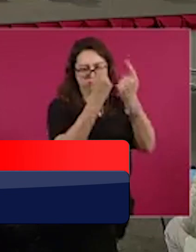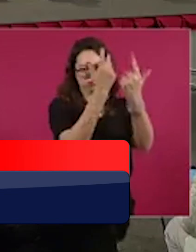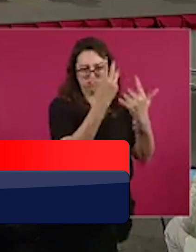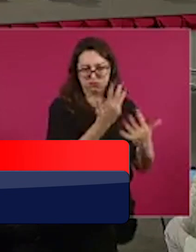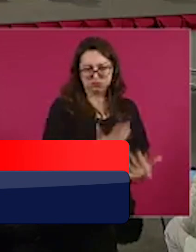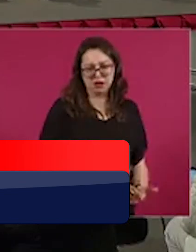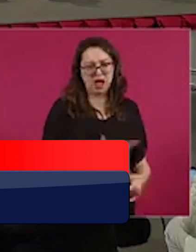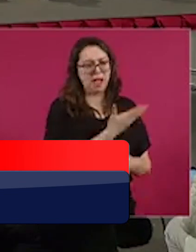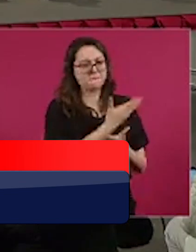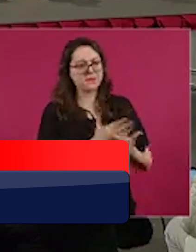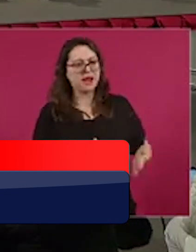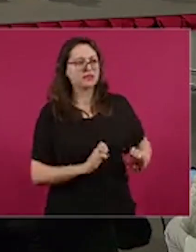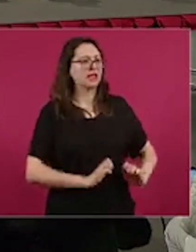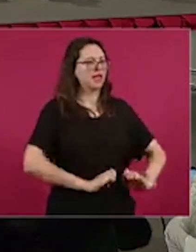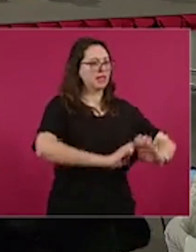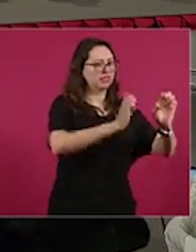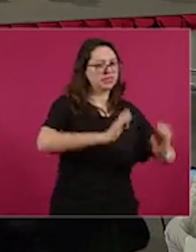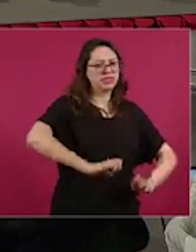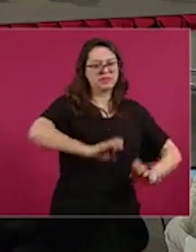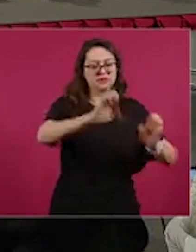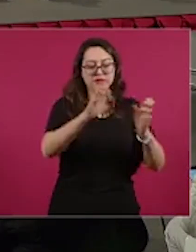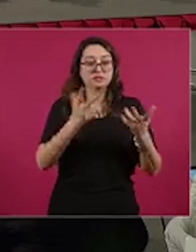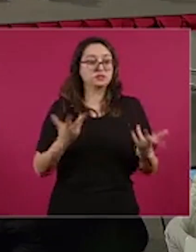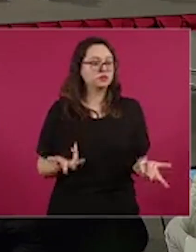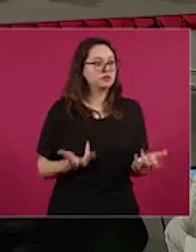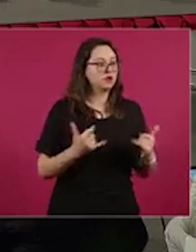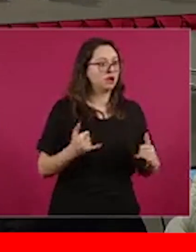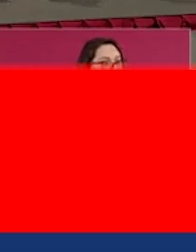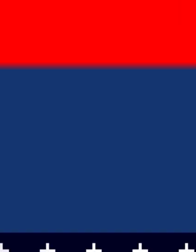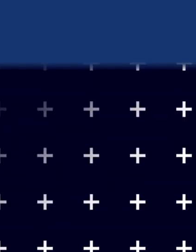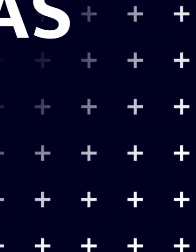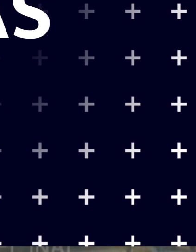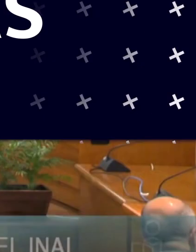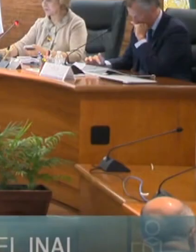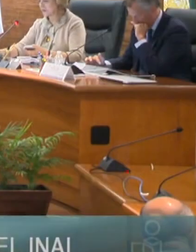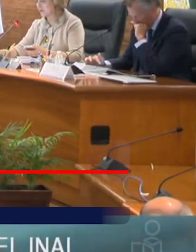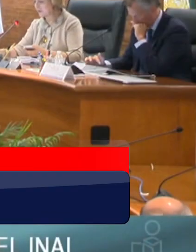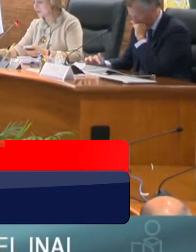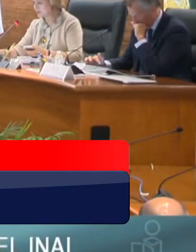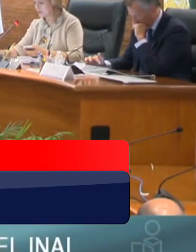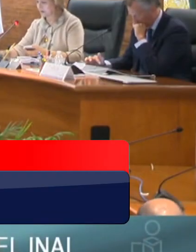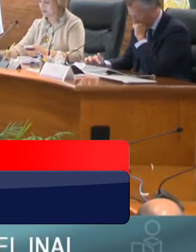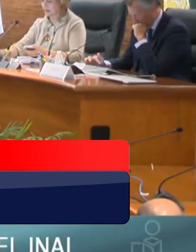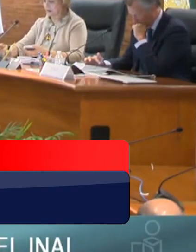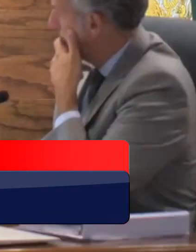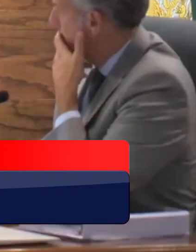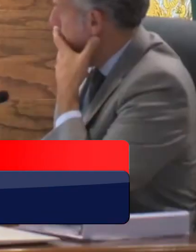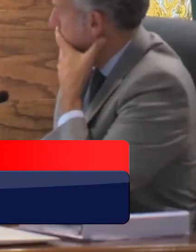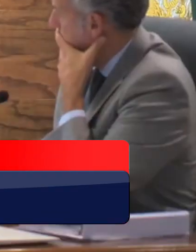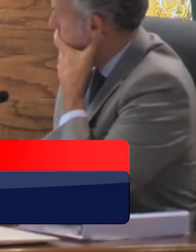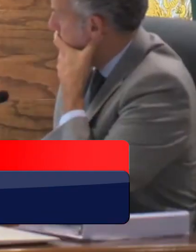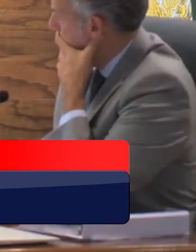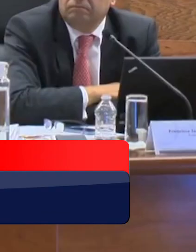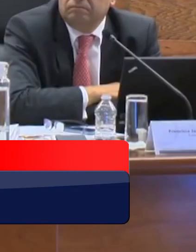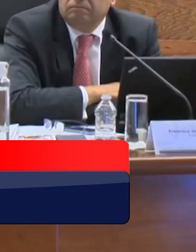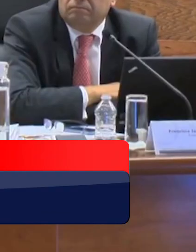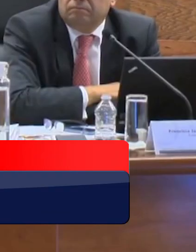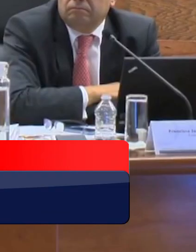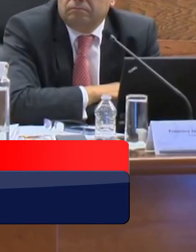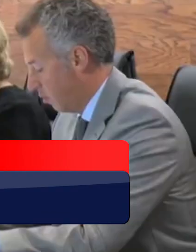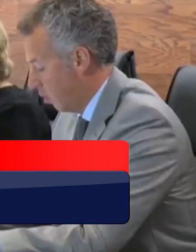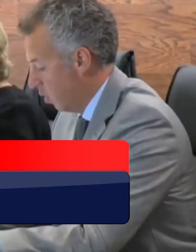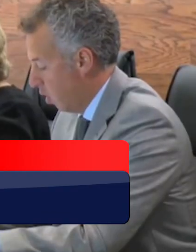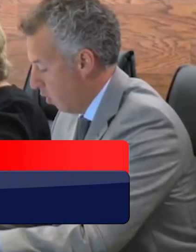y también debilitando la rectoría del propio Estado. Esos 7 organismos autónomos que cierran sus puertas,